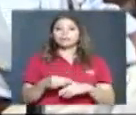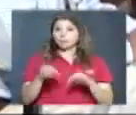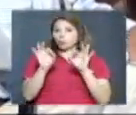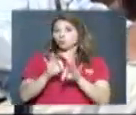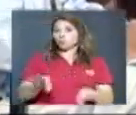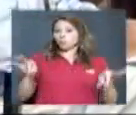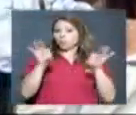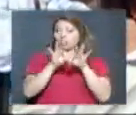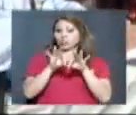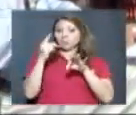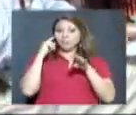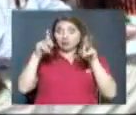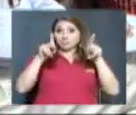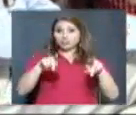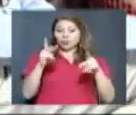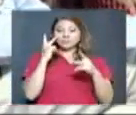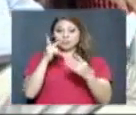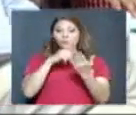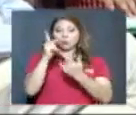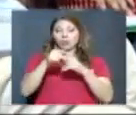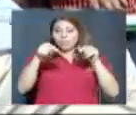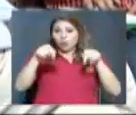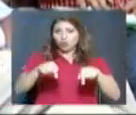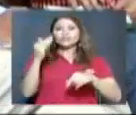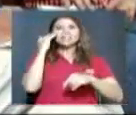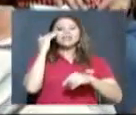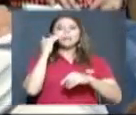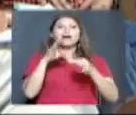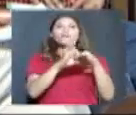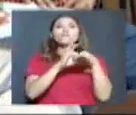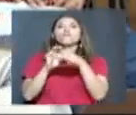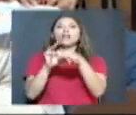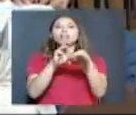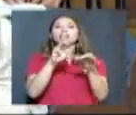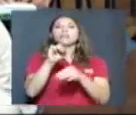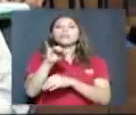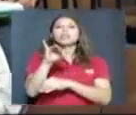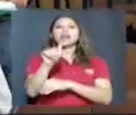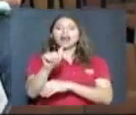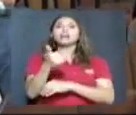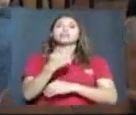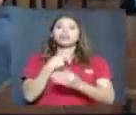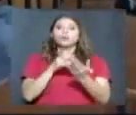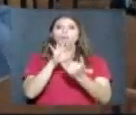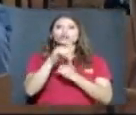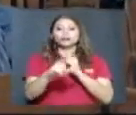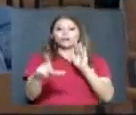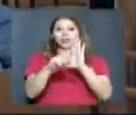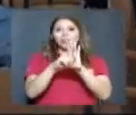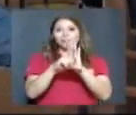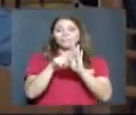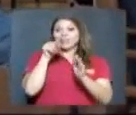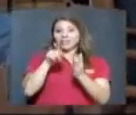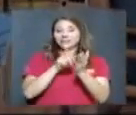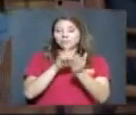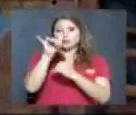viendo el programa de hoy sepa que la Red MICA tiene un proyecto de ley y ese proyecto de ley